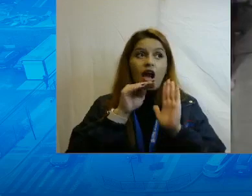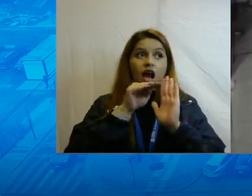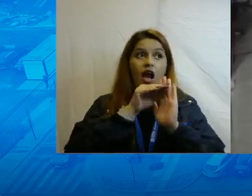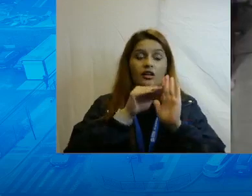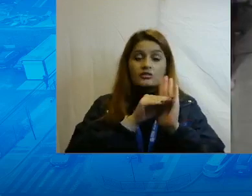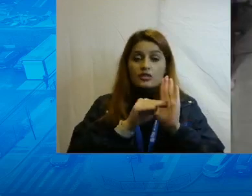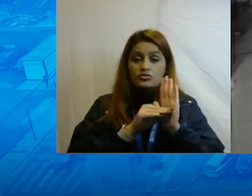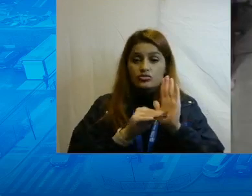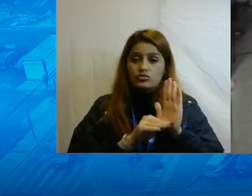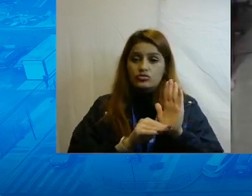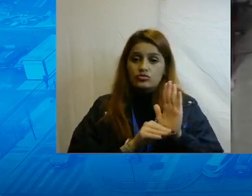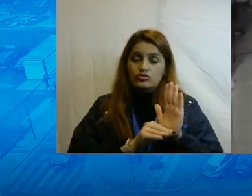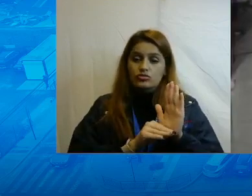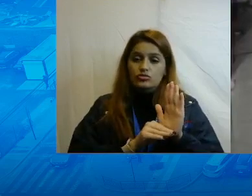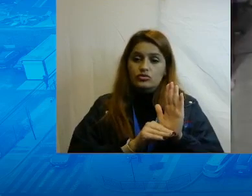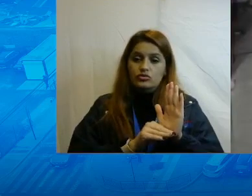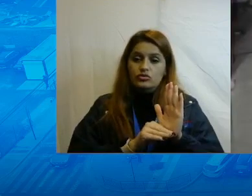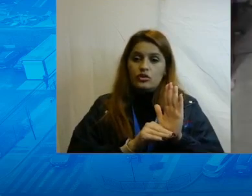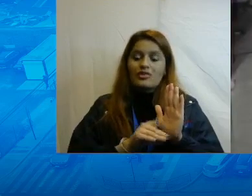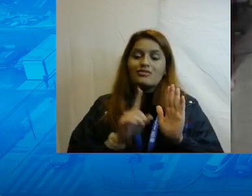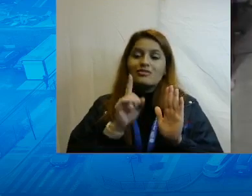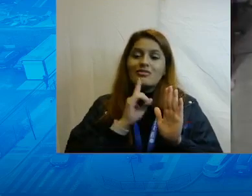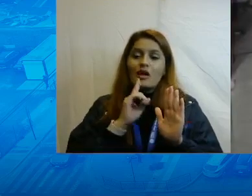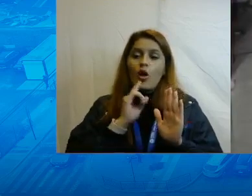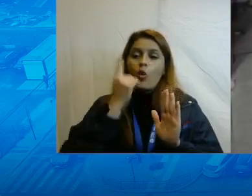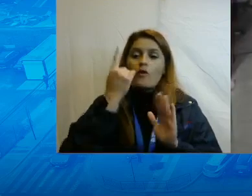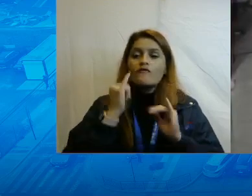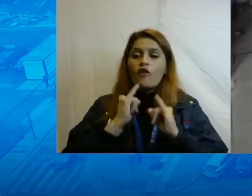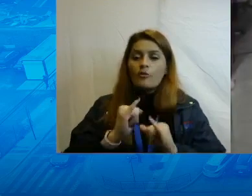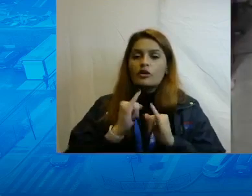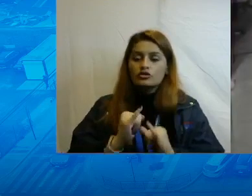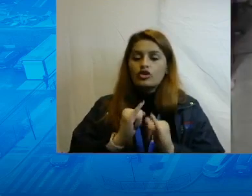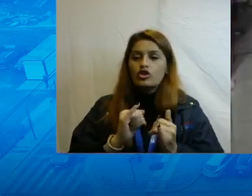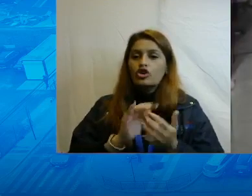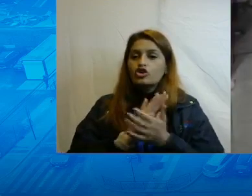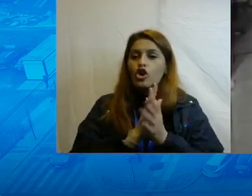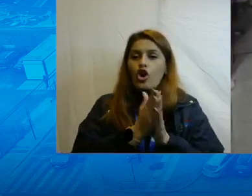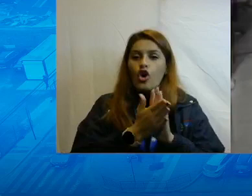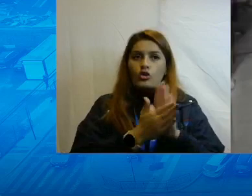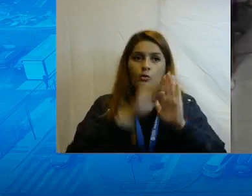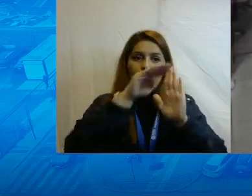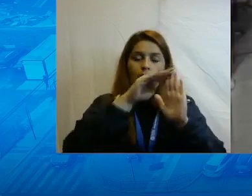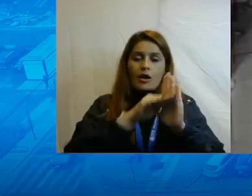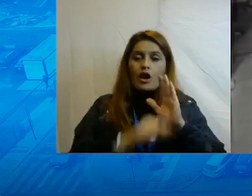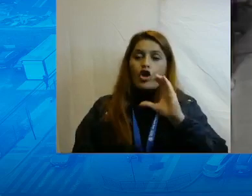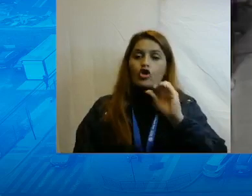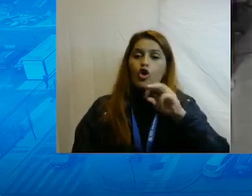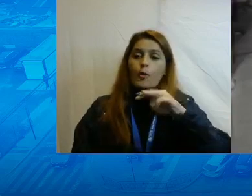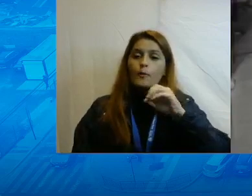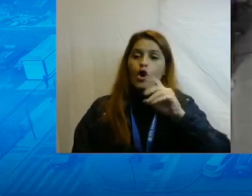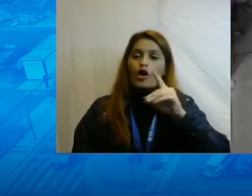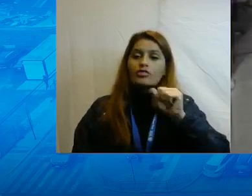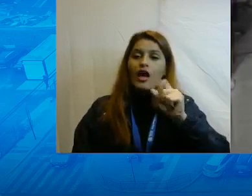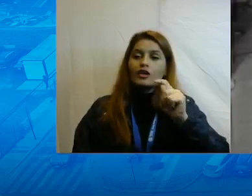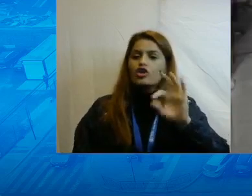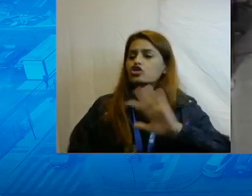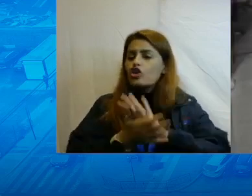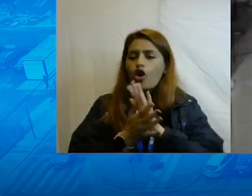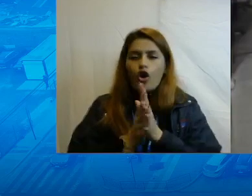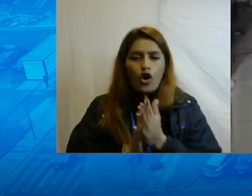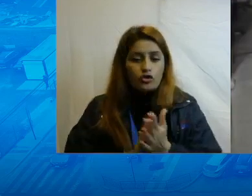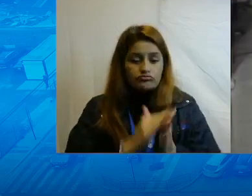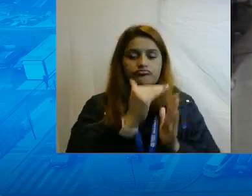colorados una vez, digamos. Primero significa tener un catastro de todos los comodatos de la municipalidad que no están actualizados, todos aquellos en los que hay